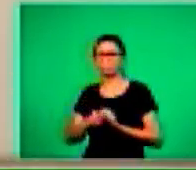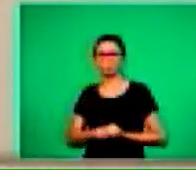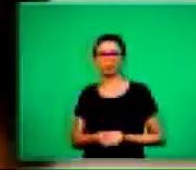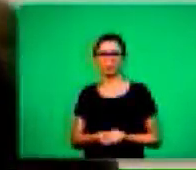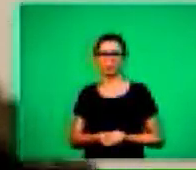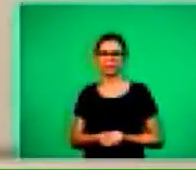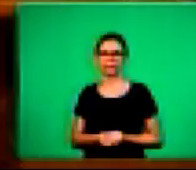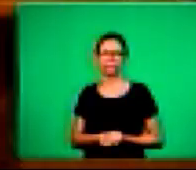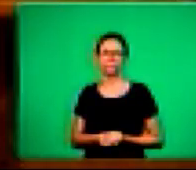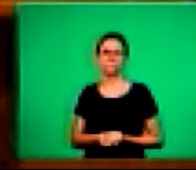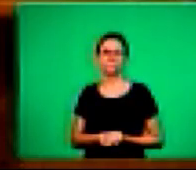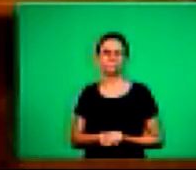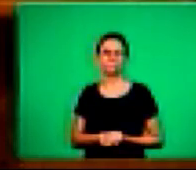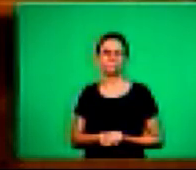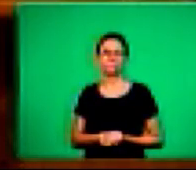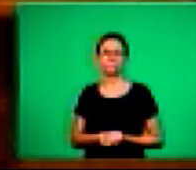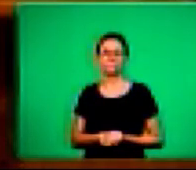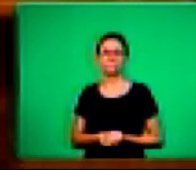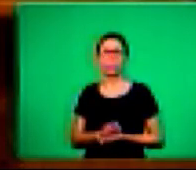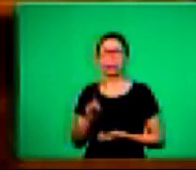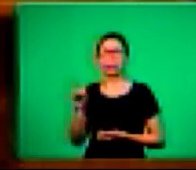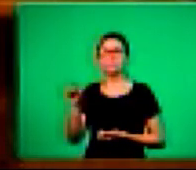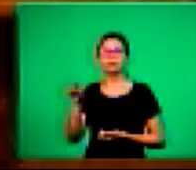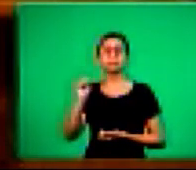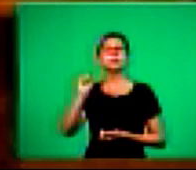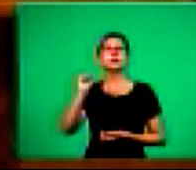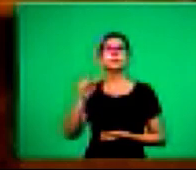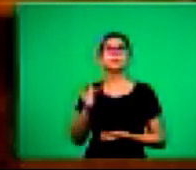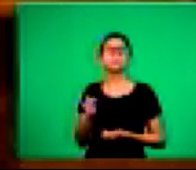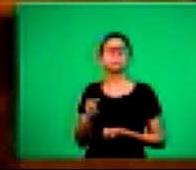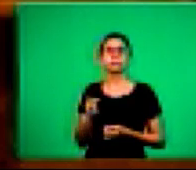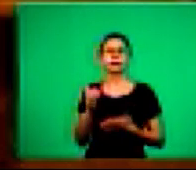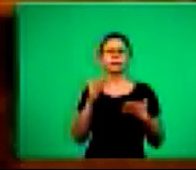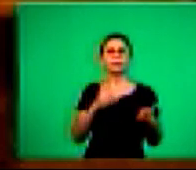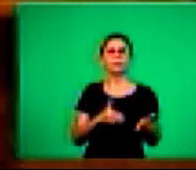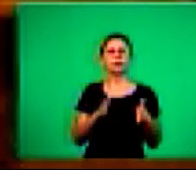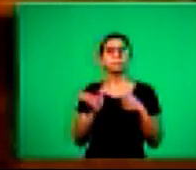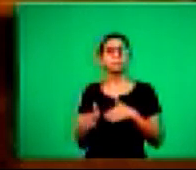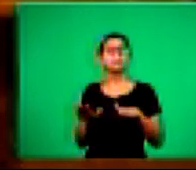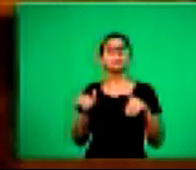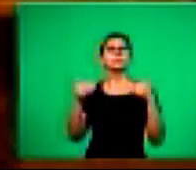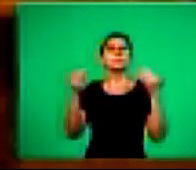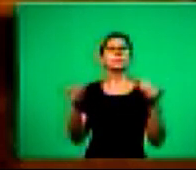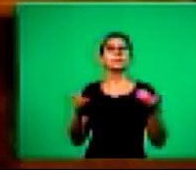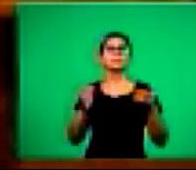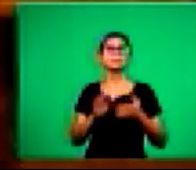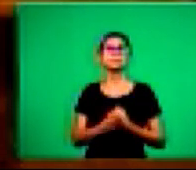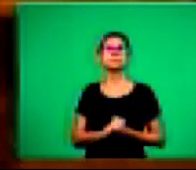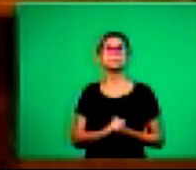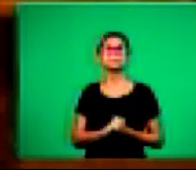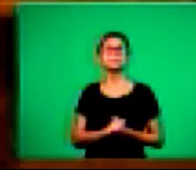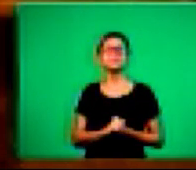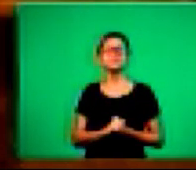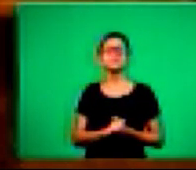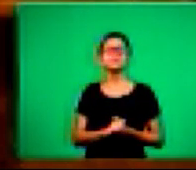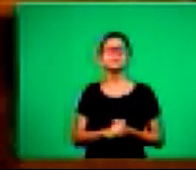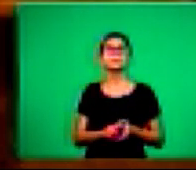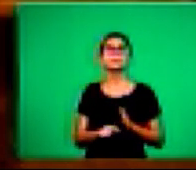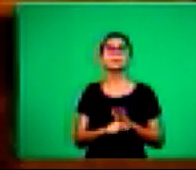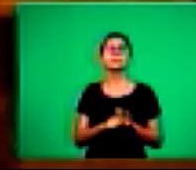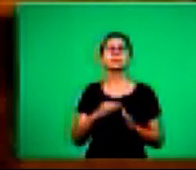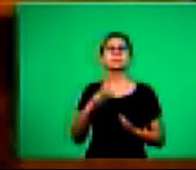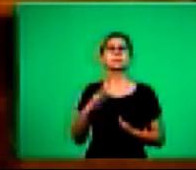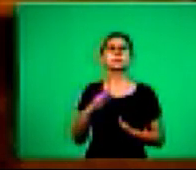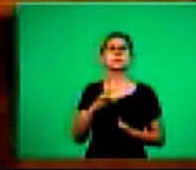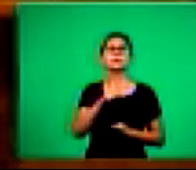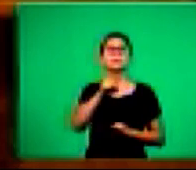muy bien es esta respuesta también versículo 3 alguien